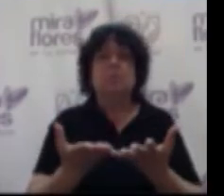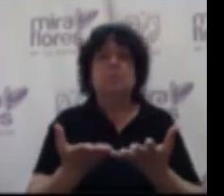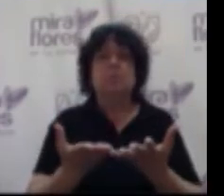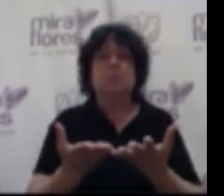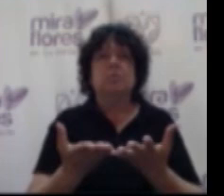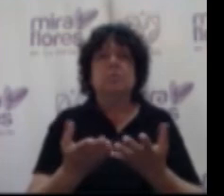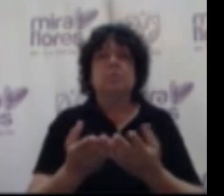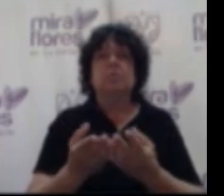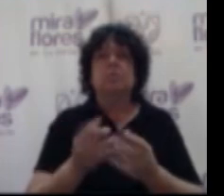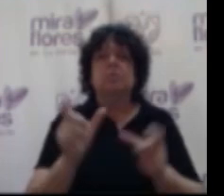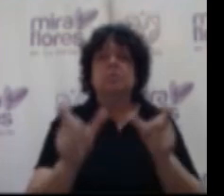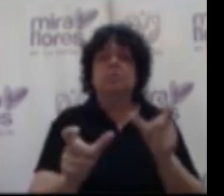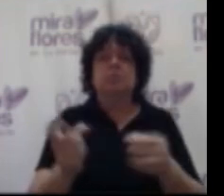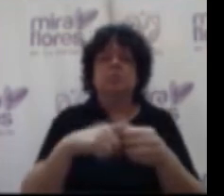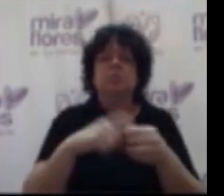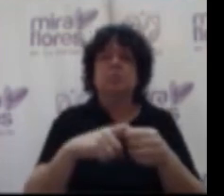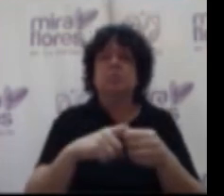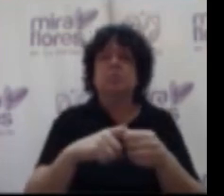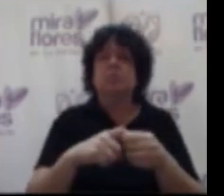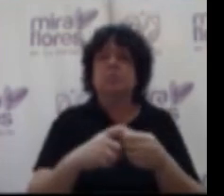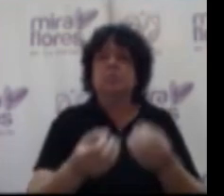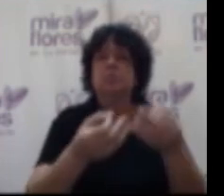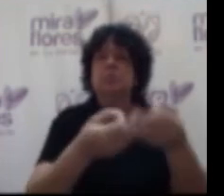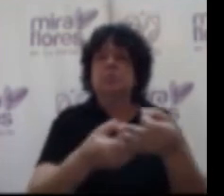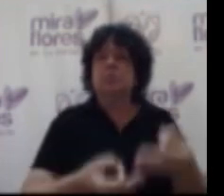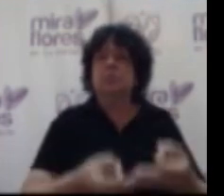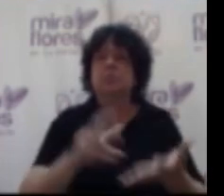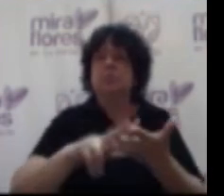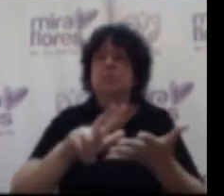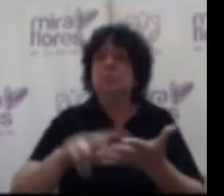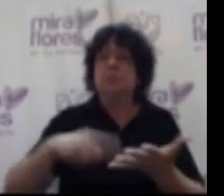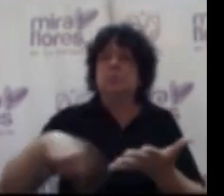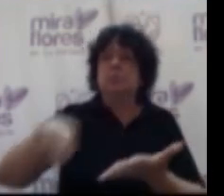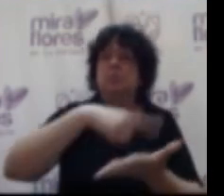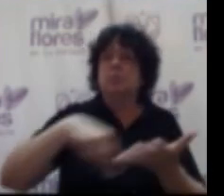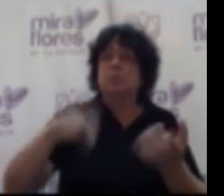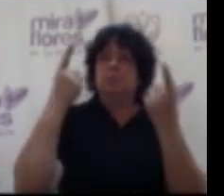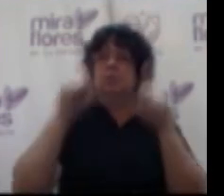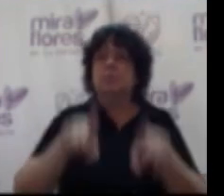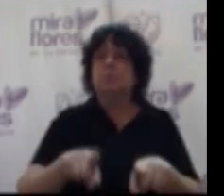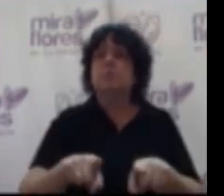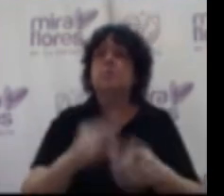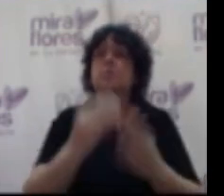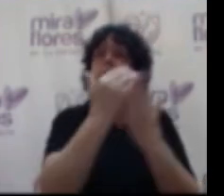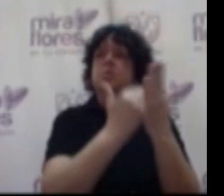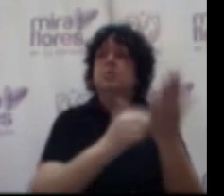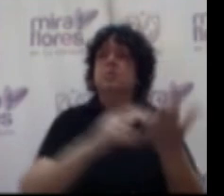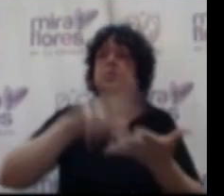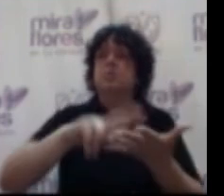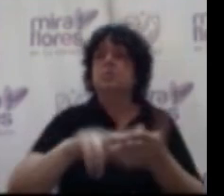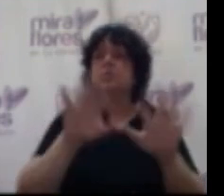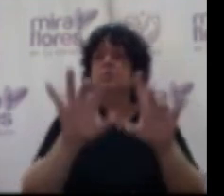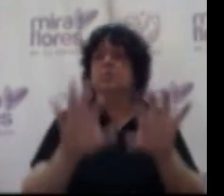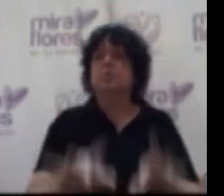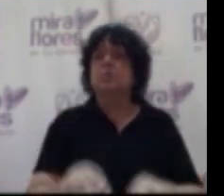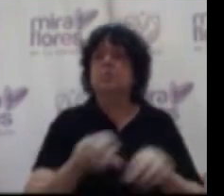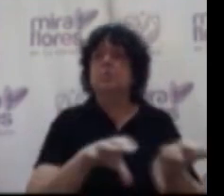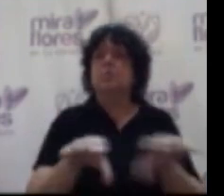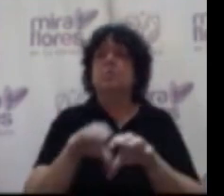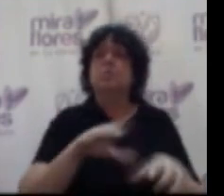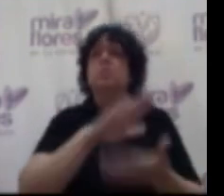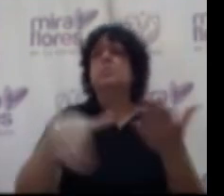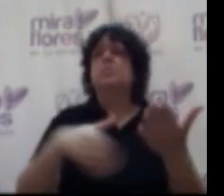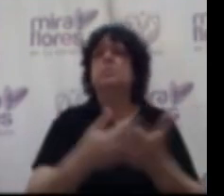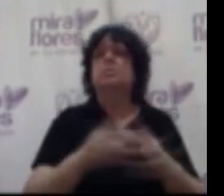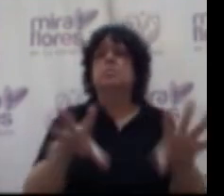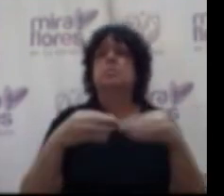proponer a los miembros del consejo que se sirvan exonerar de la aprobación del acta para la ejecución inmediata de los